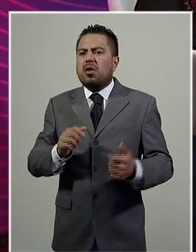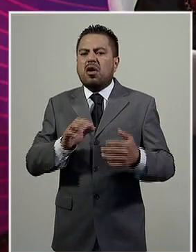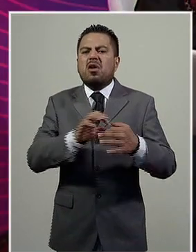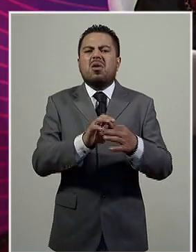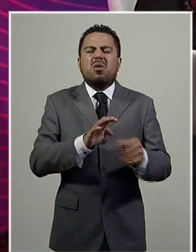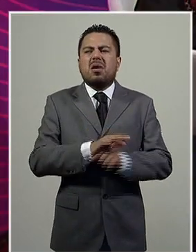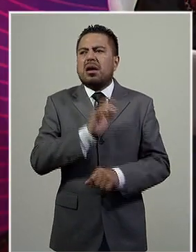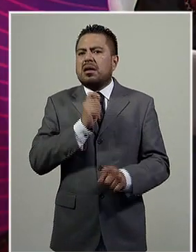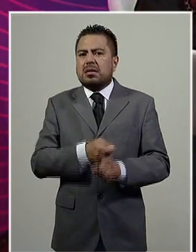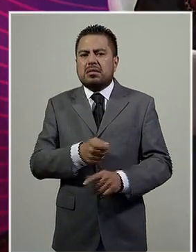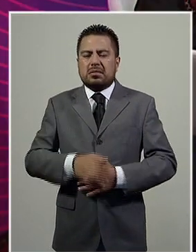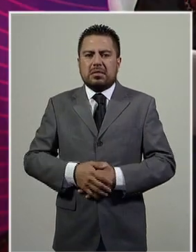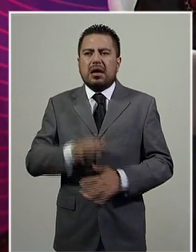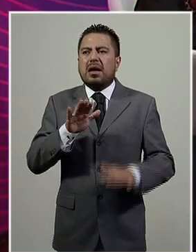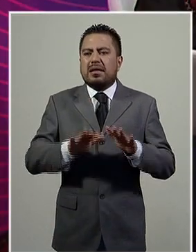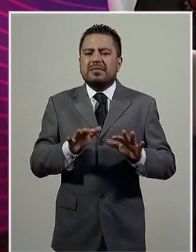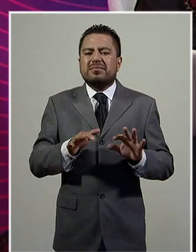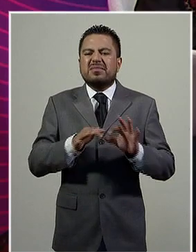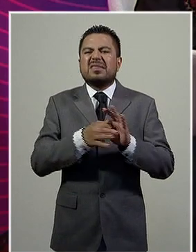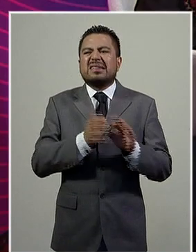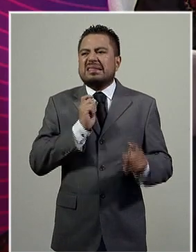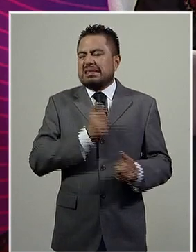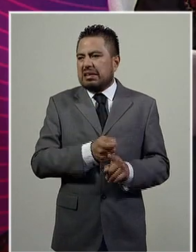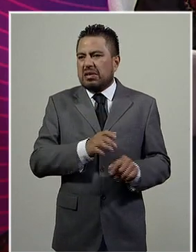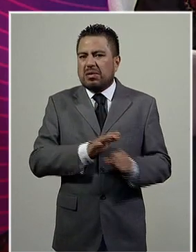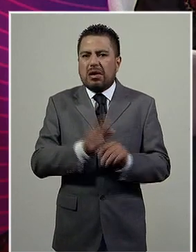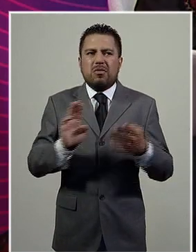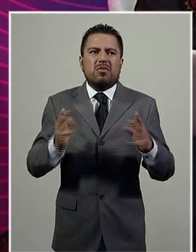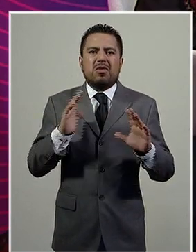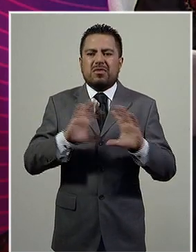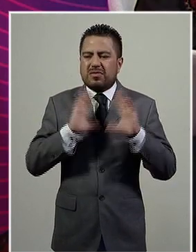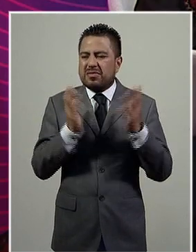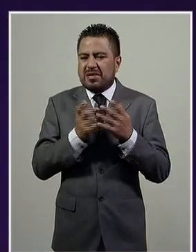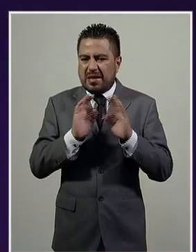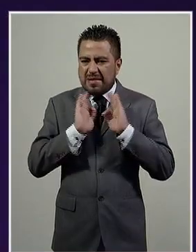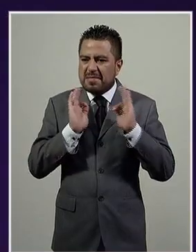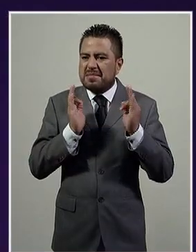asocian? Pues te asocian también con el mundo delictivo.